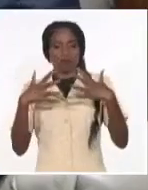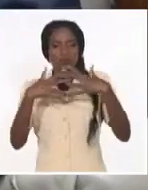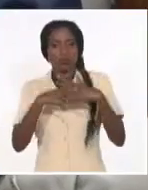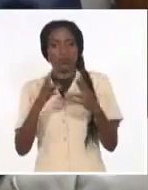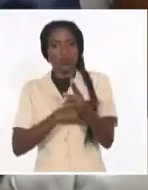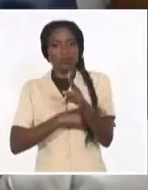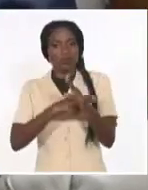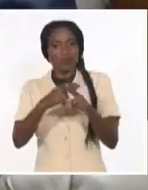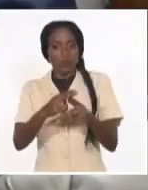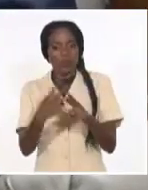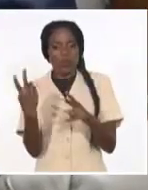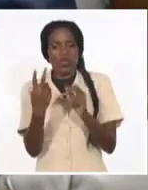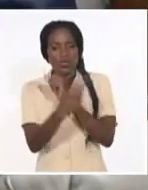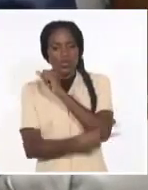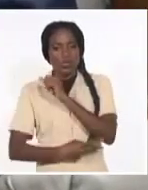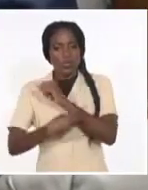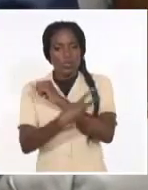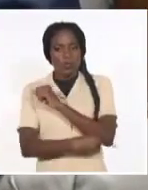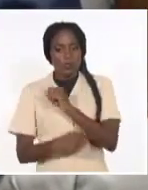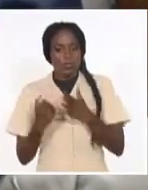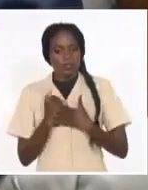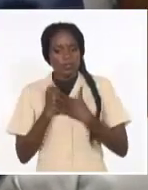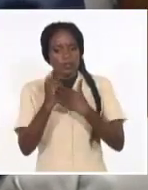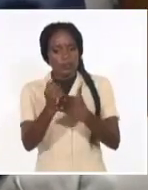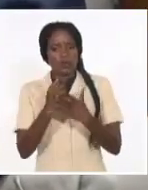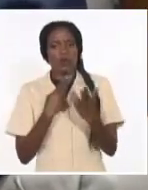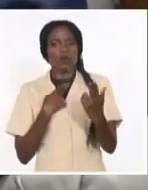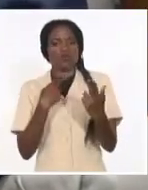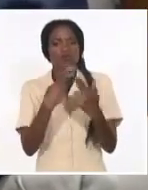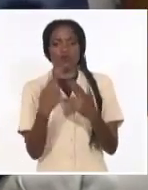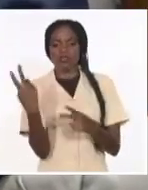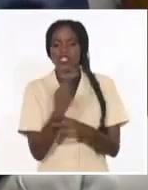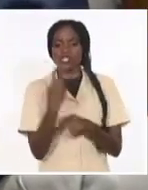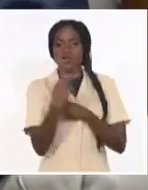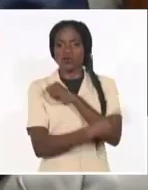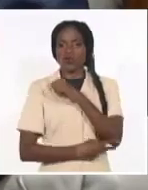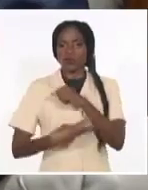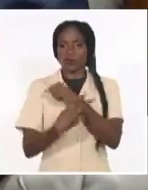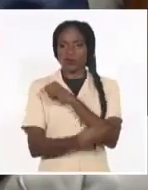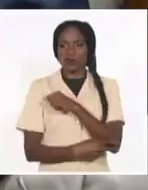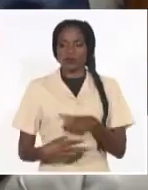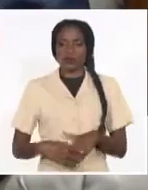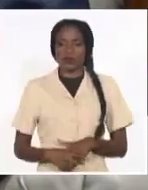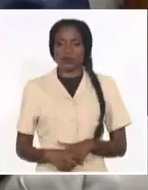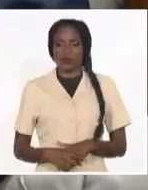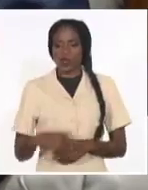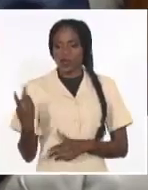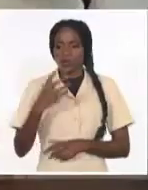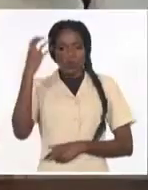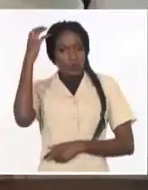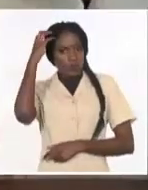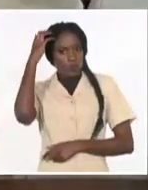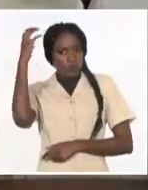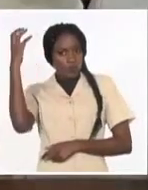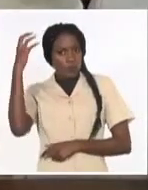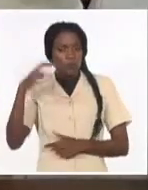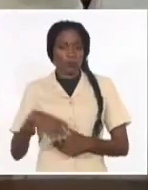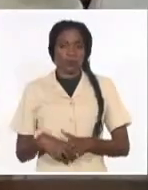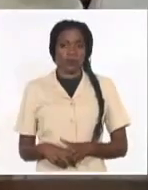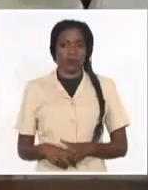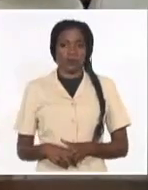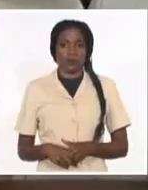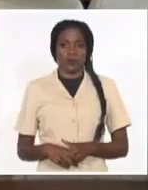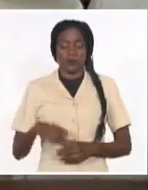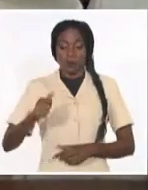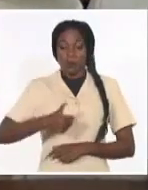histórica que tenemos de cooperación y confianza mutua entre nuestras naciones, entre nuestros gobiernos y entre nuestros pueblos. Miguel Díaz-Canel